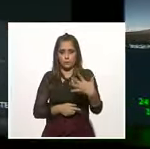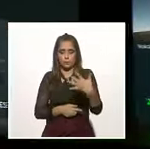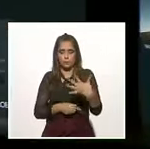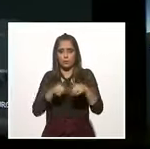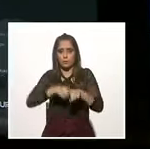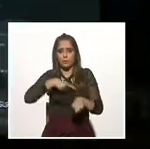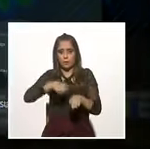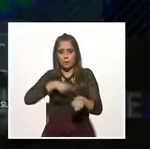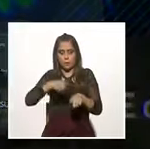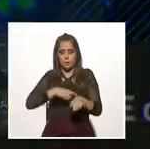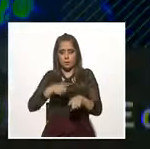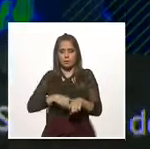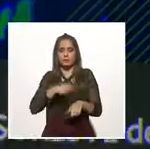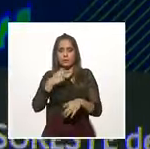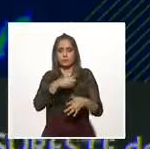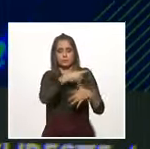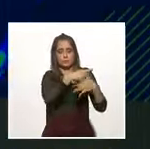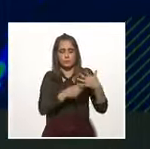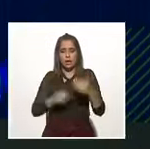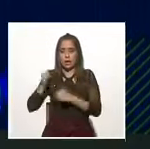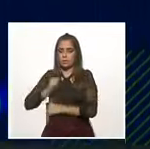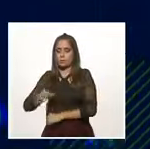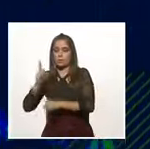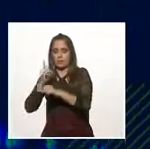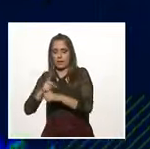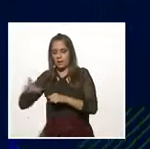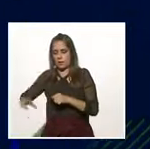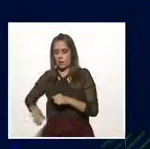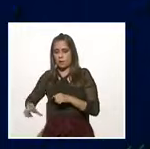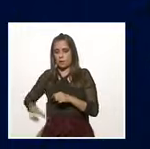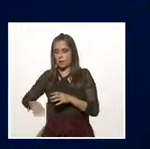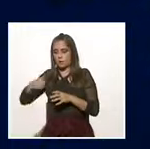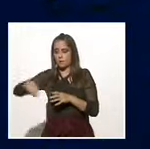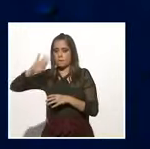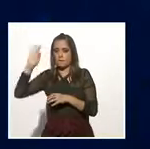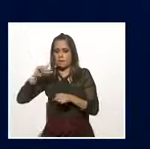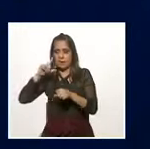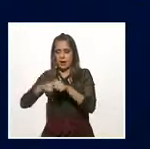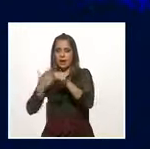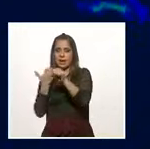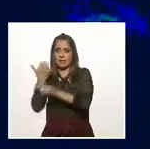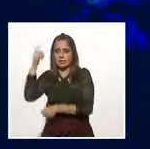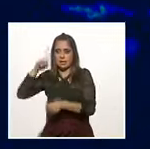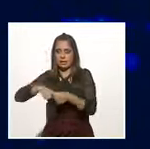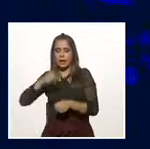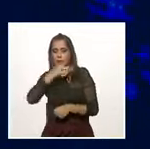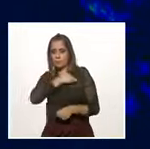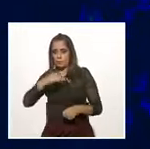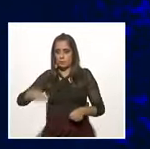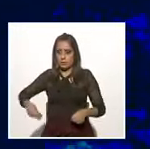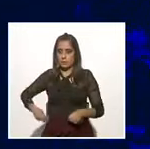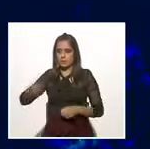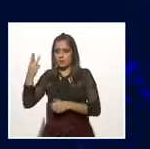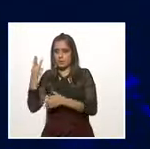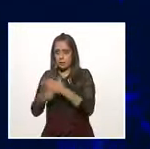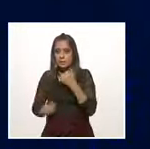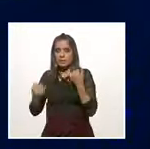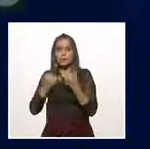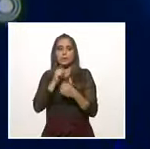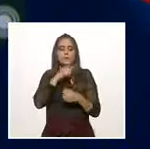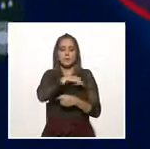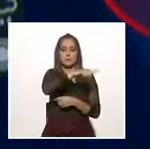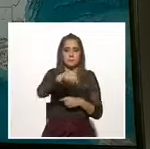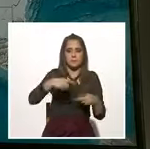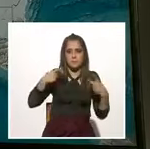que nos permite tanto autoridades de los 3 niveles de gobierno, federal, el estatal y el municipal, así como a la población en